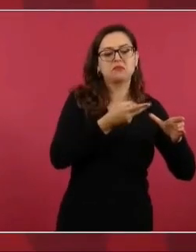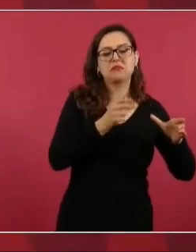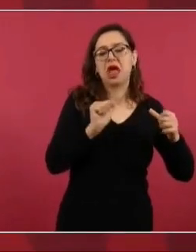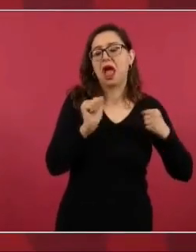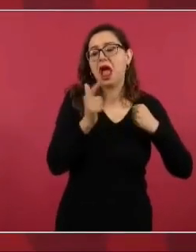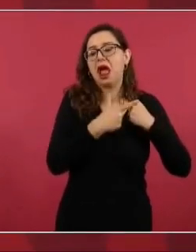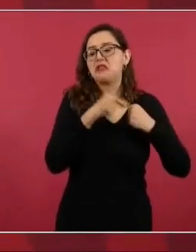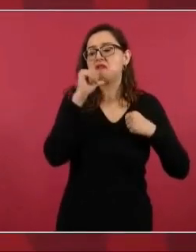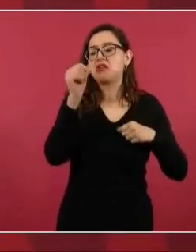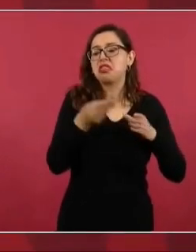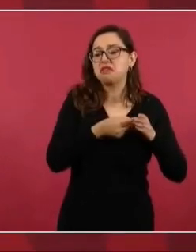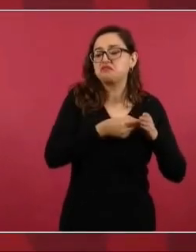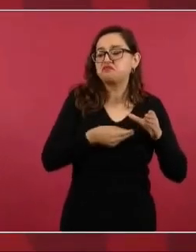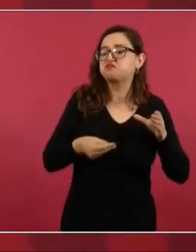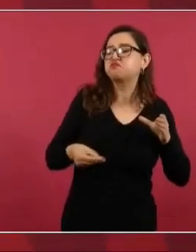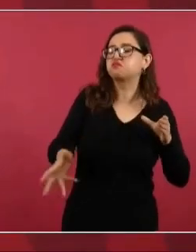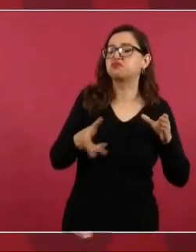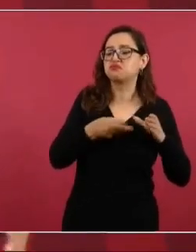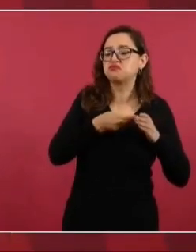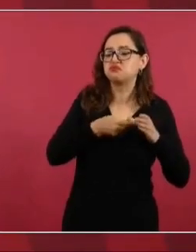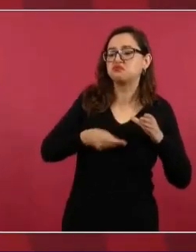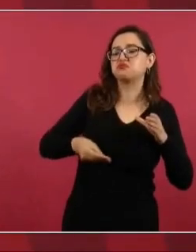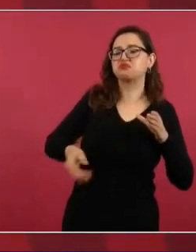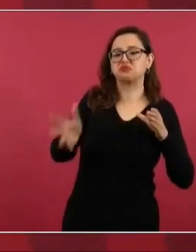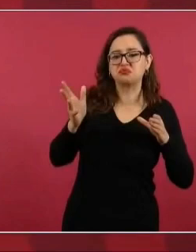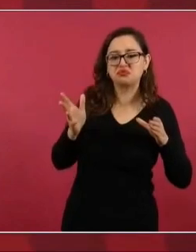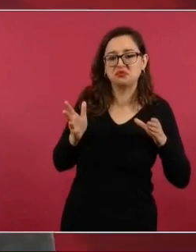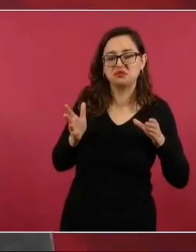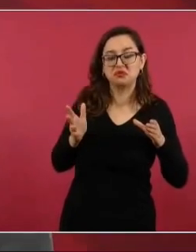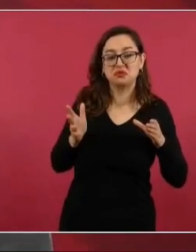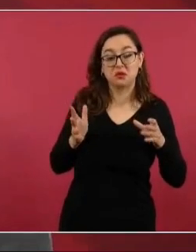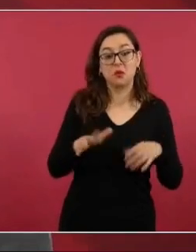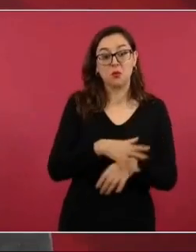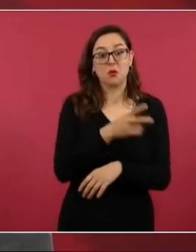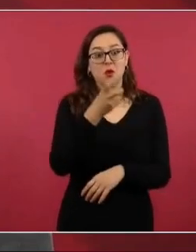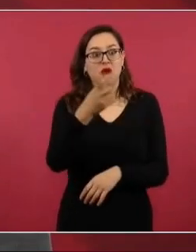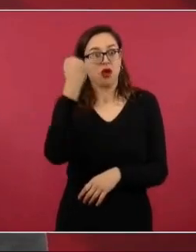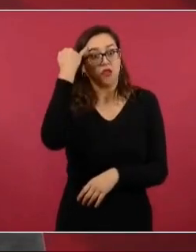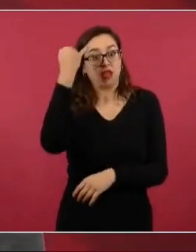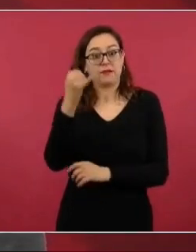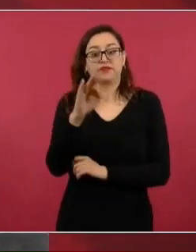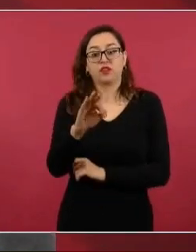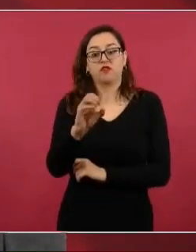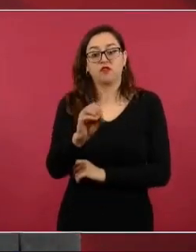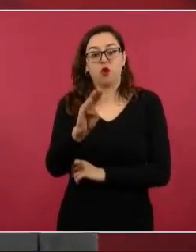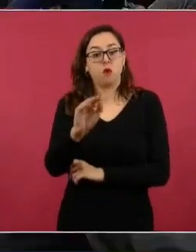para enfrentar la crisis económica, porque si se